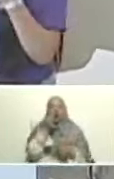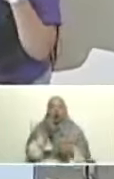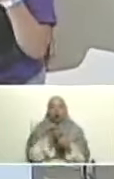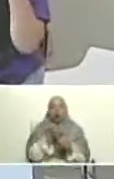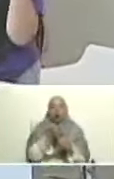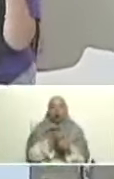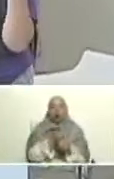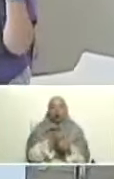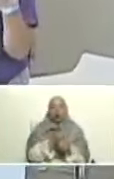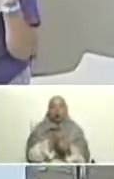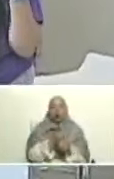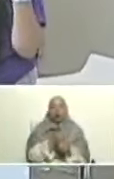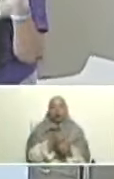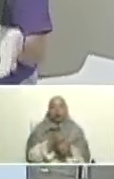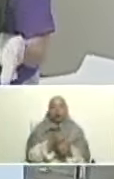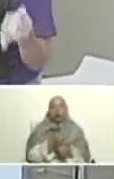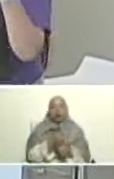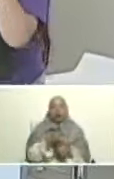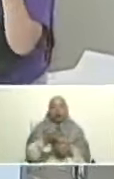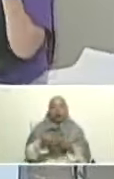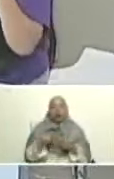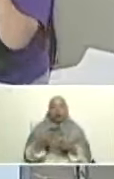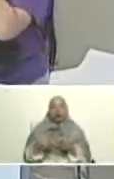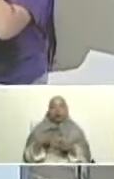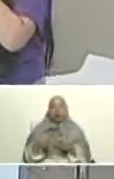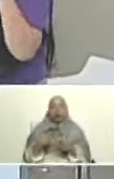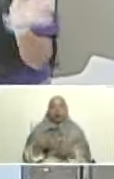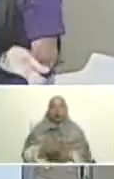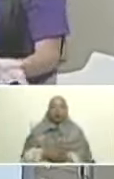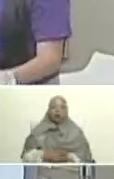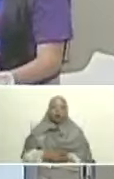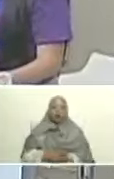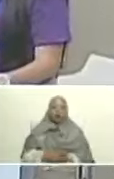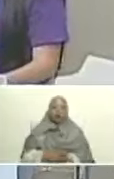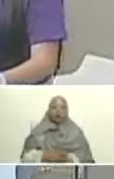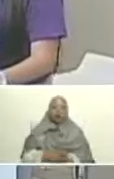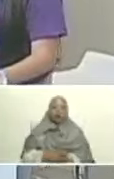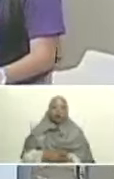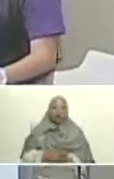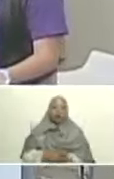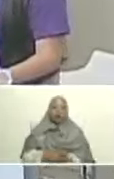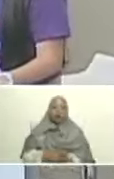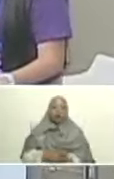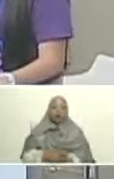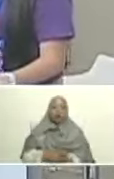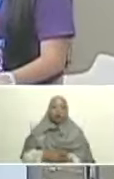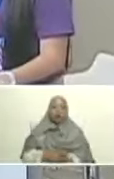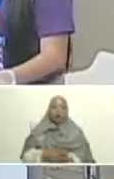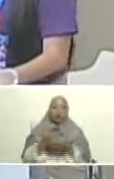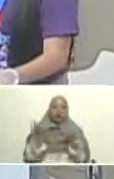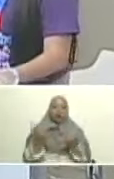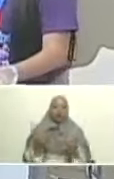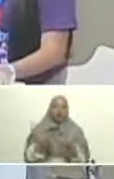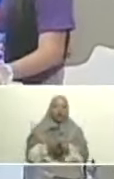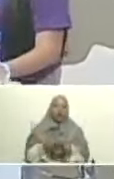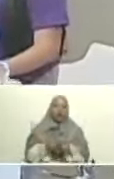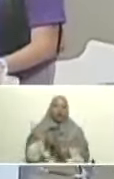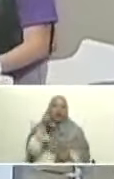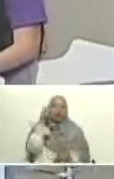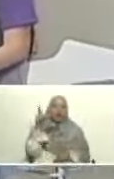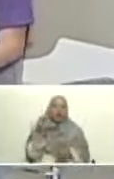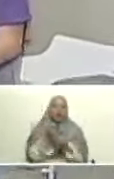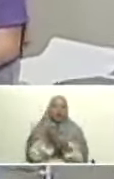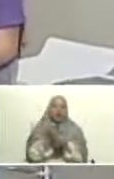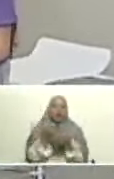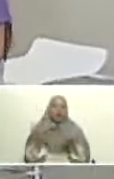La salchicha envuelta en masa de tequeño se fríe, se abre y se le pone el mismo relleno que un perro caliente. No te creo. En serio. Ustedes se inventan,